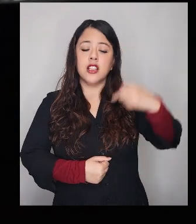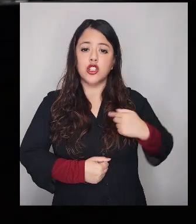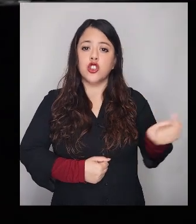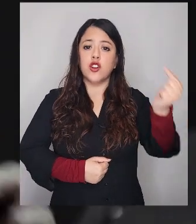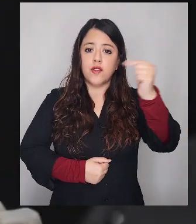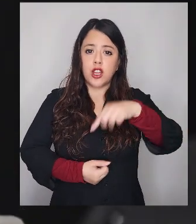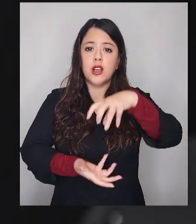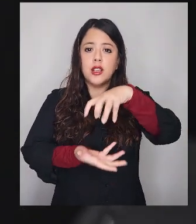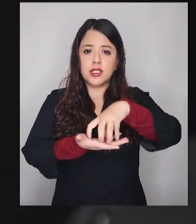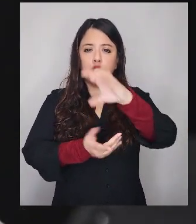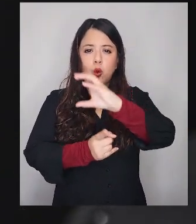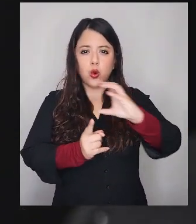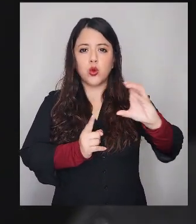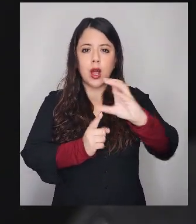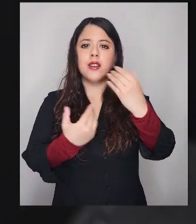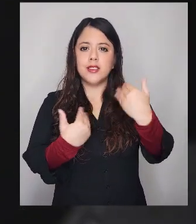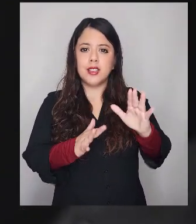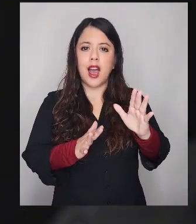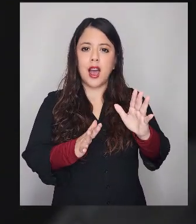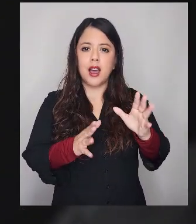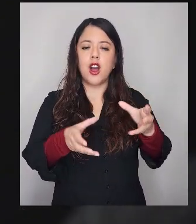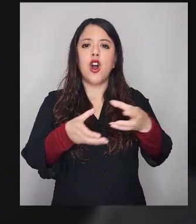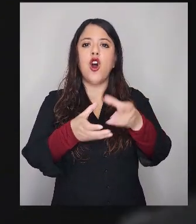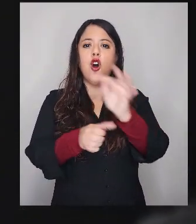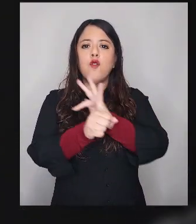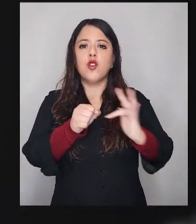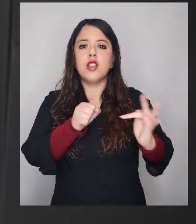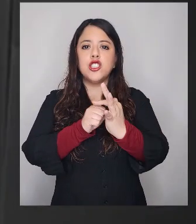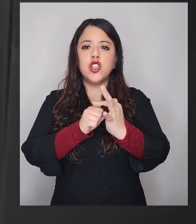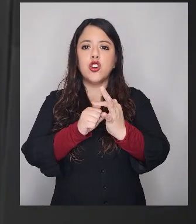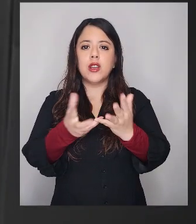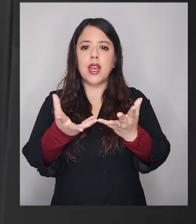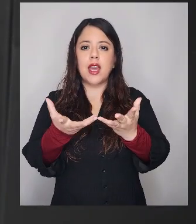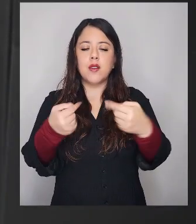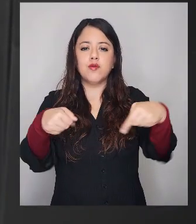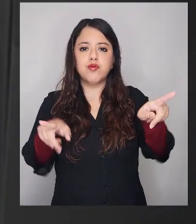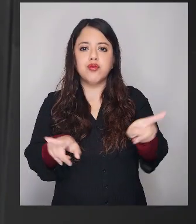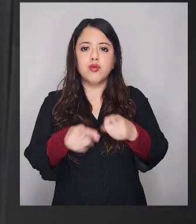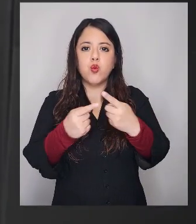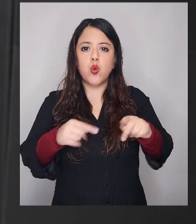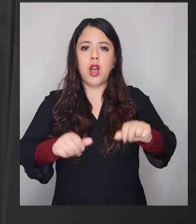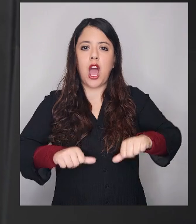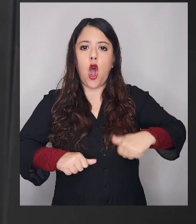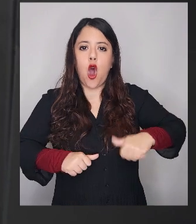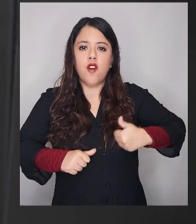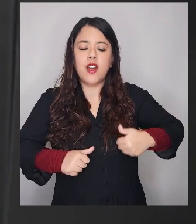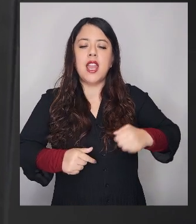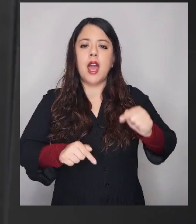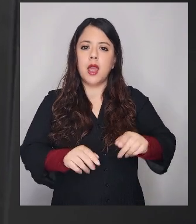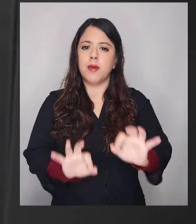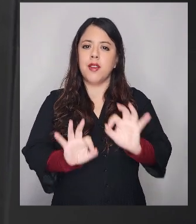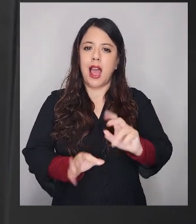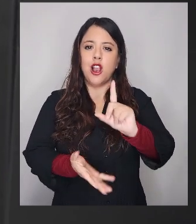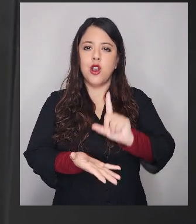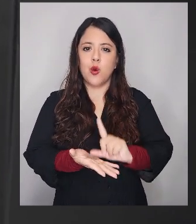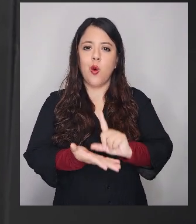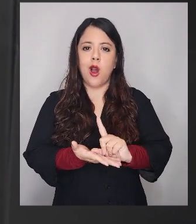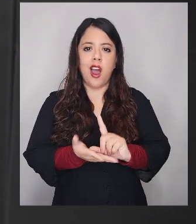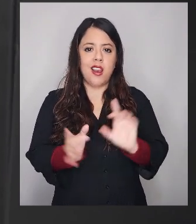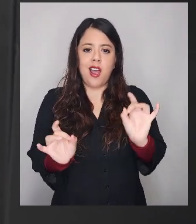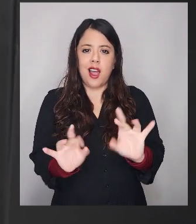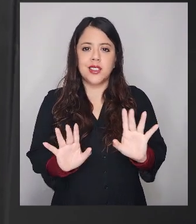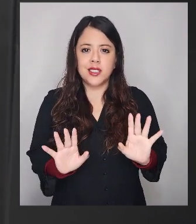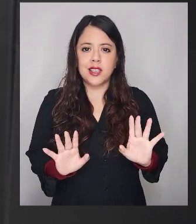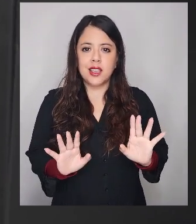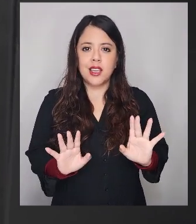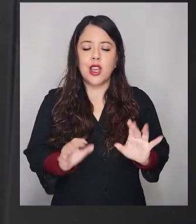Yo había estado aquí en este centro cultural, ya lo habíamos estado con la Fundación de Orquestas Juveniles, y me parece genial que haya un espacio así de